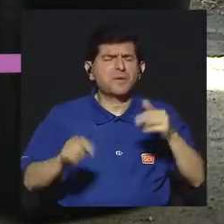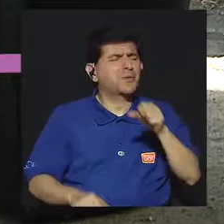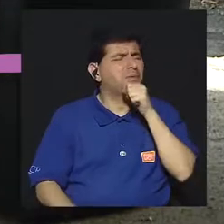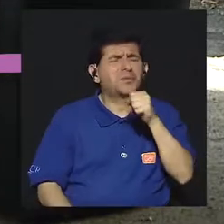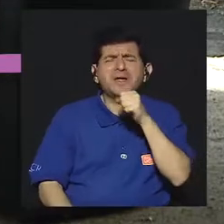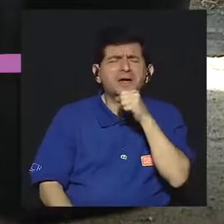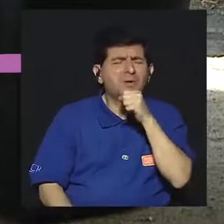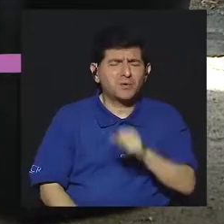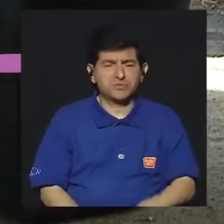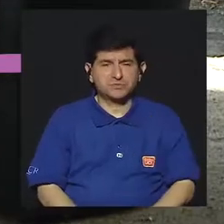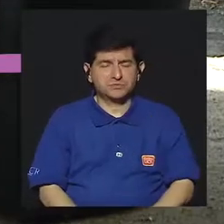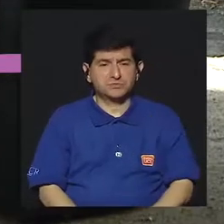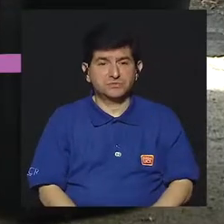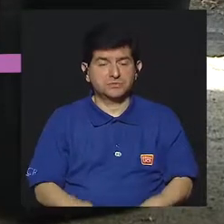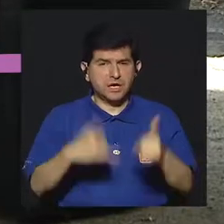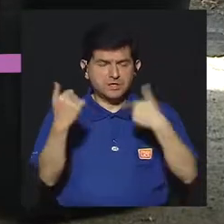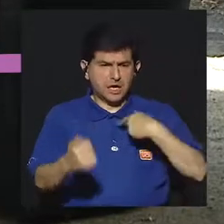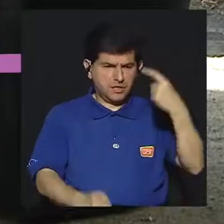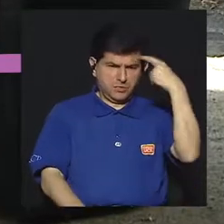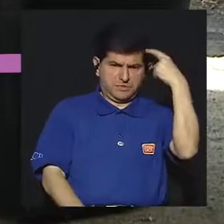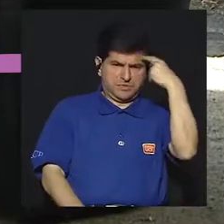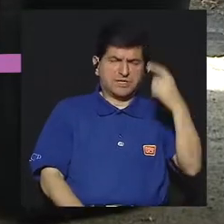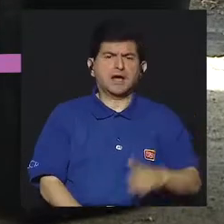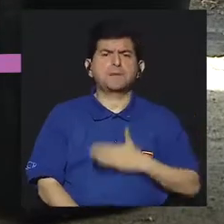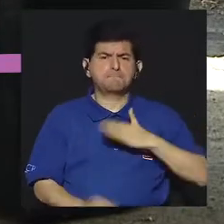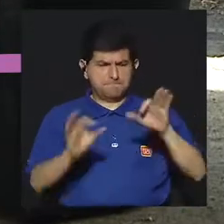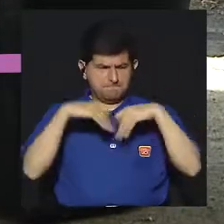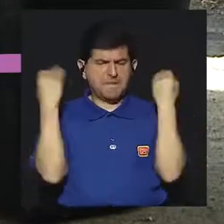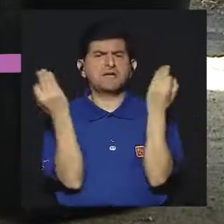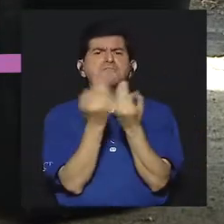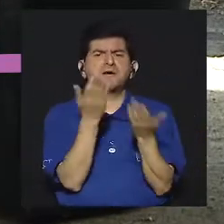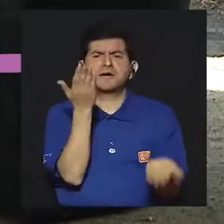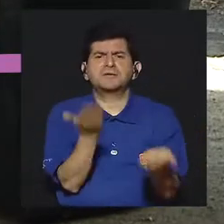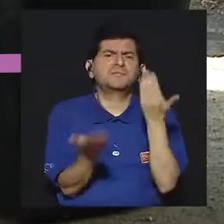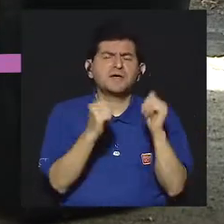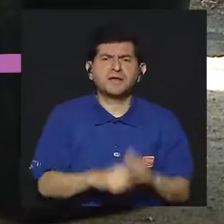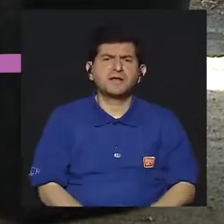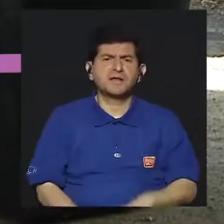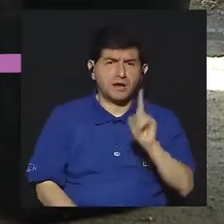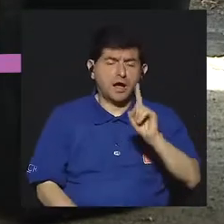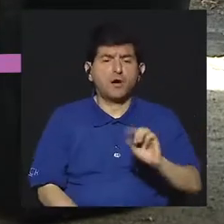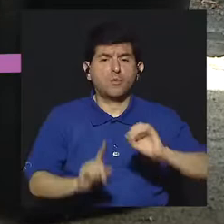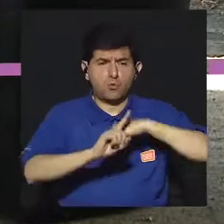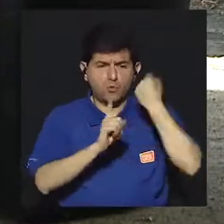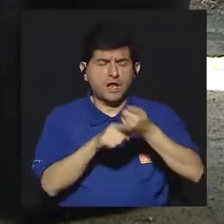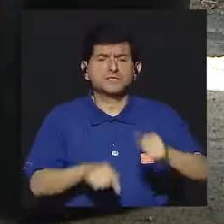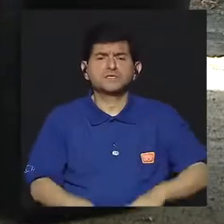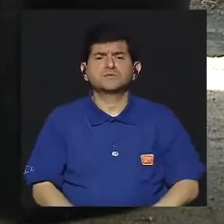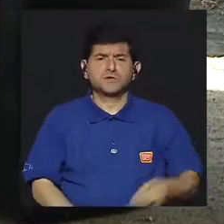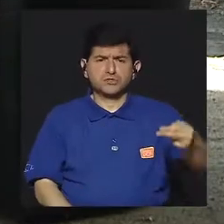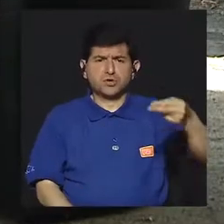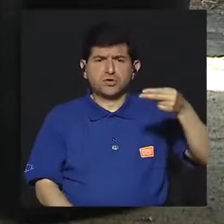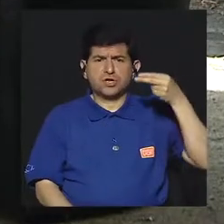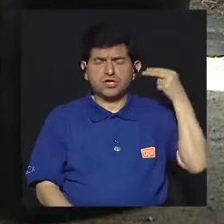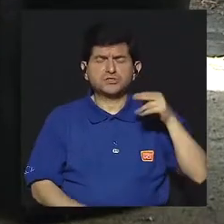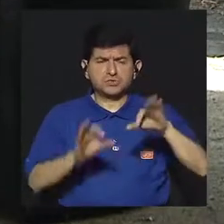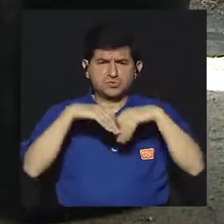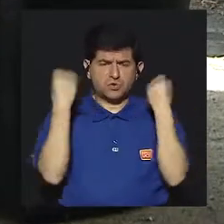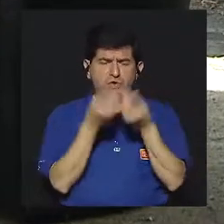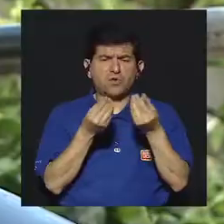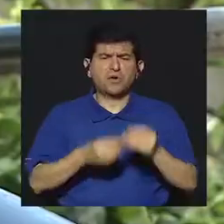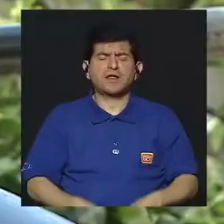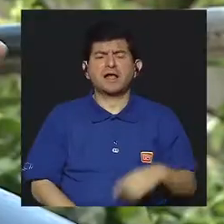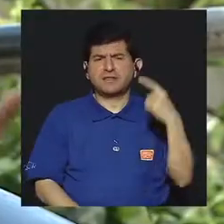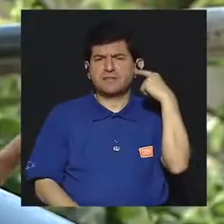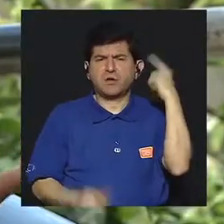era porque eran muy viejitos. Entonces, no, ya yo tengo que pensar, ok, en mi familia había un antecedente de herencia familiar de pérdida